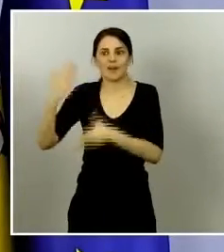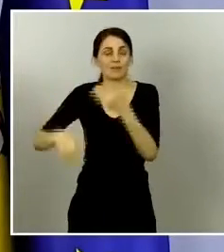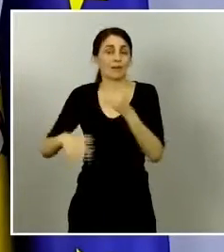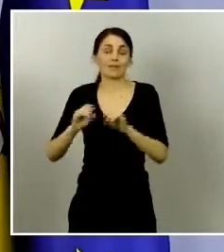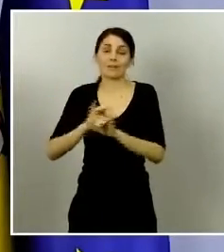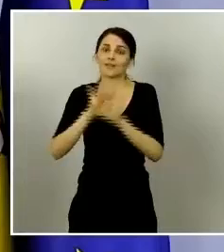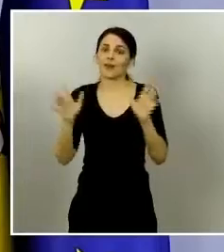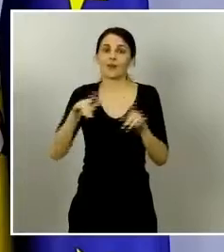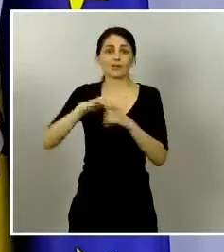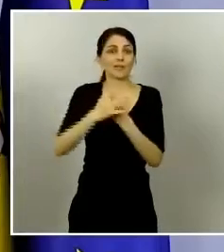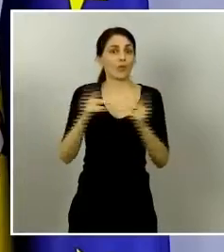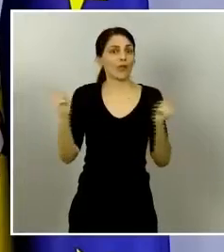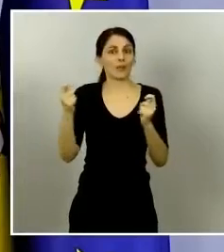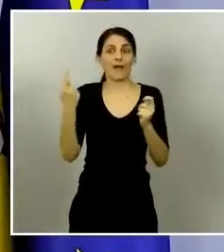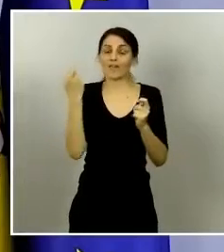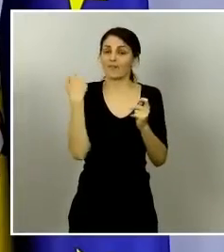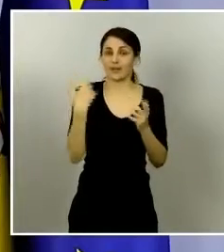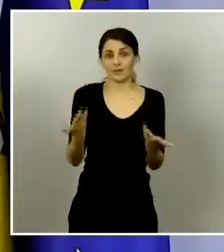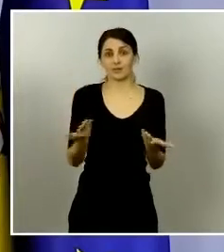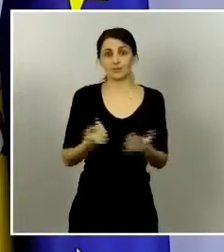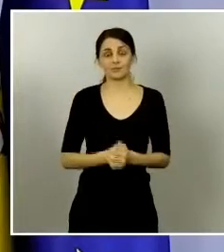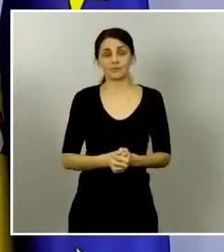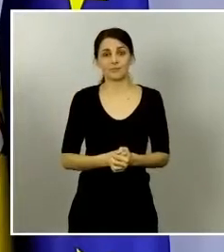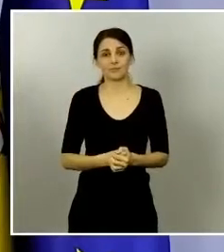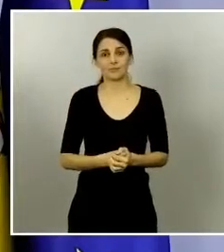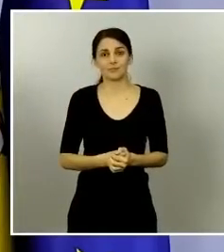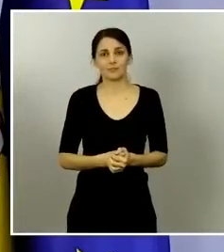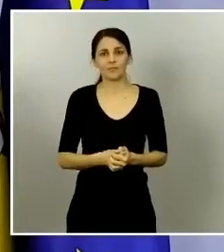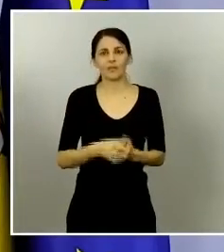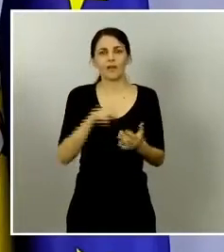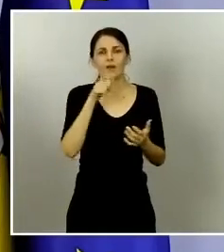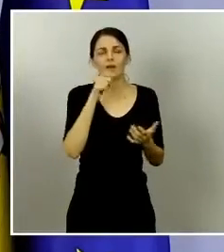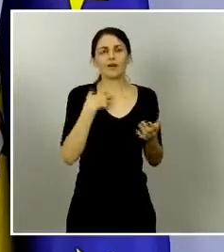sea necesario limitar la movilidad, entendemos que es un instrumento necesario.